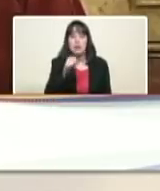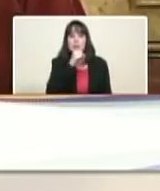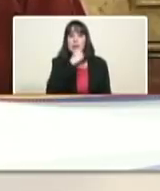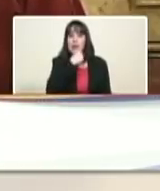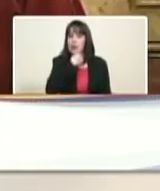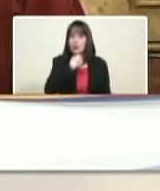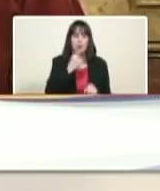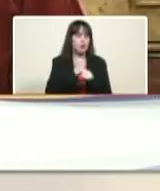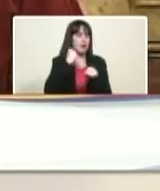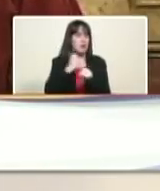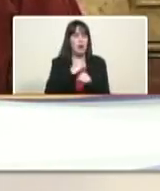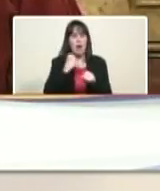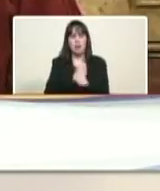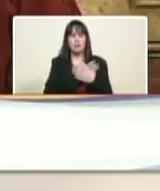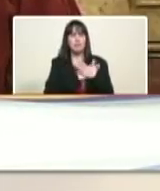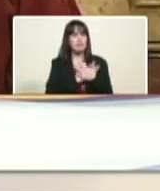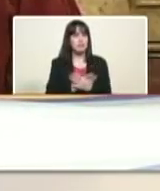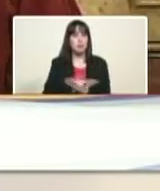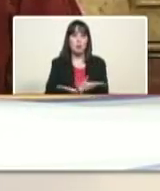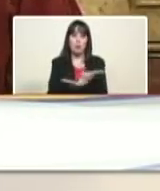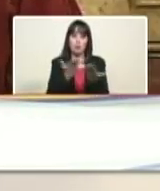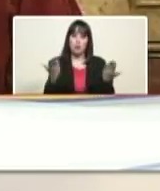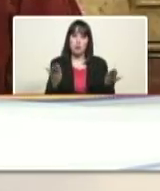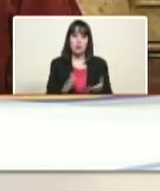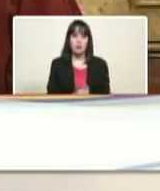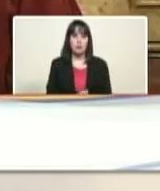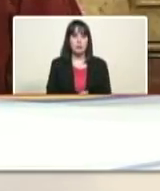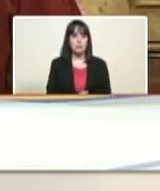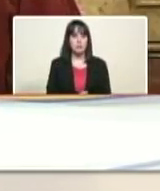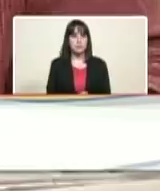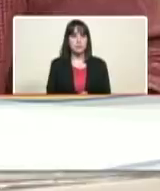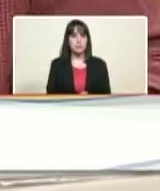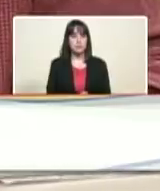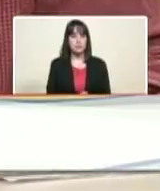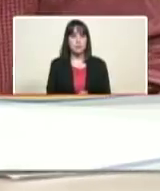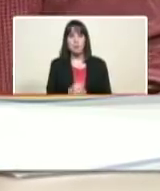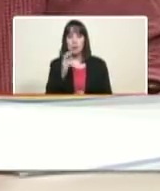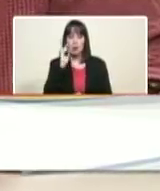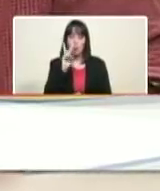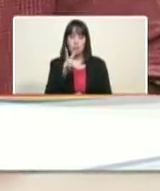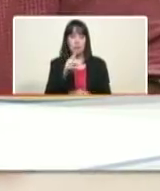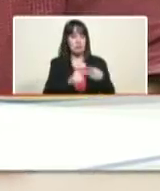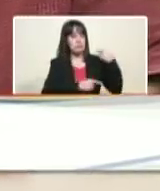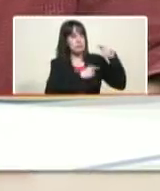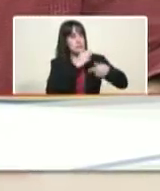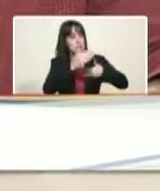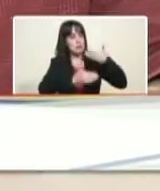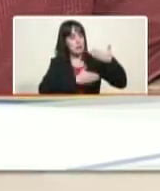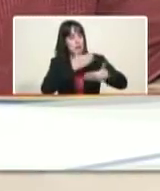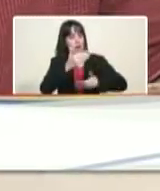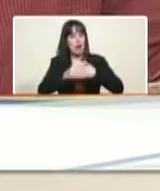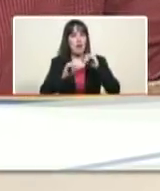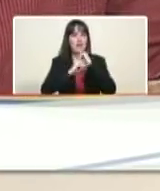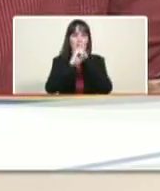nos pondremos viejitos y veremos cómo va retoñando, va reverdeciendo la felicidad y el amor de un pueblo.